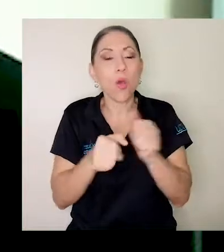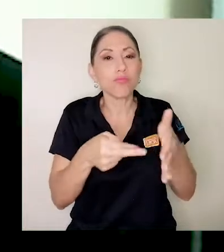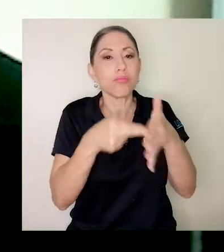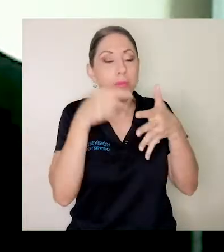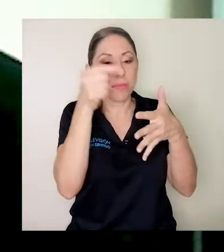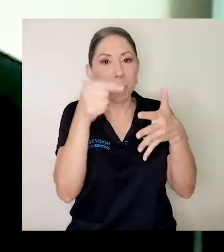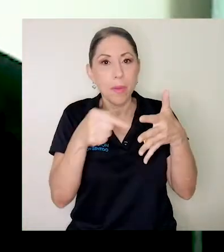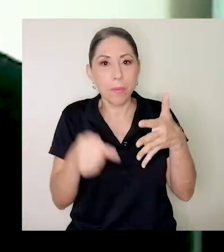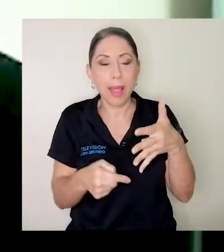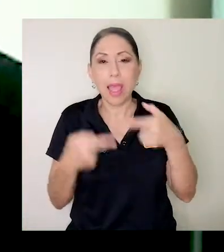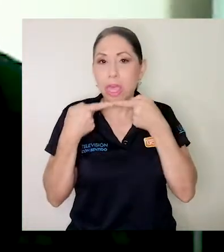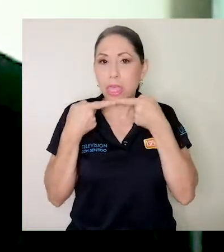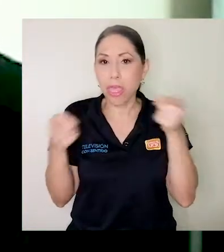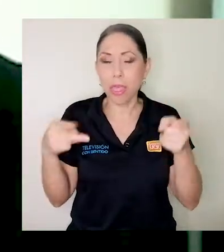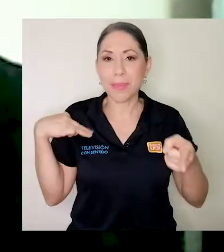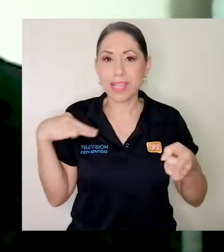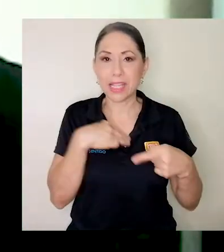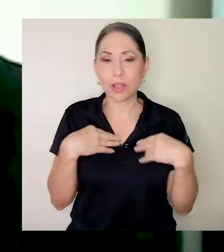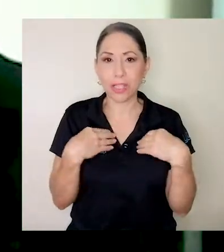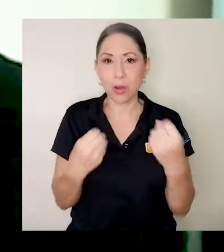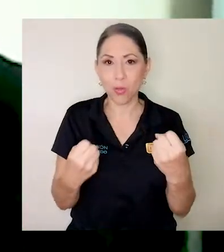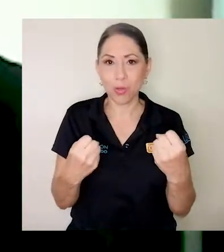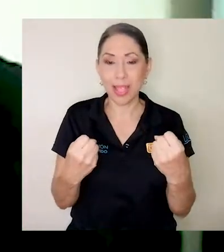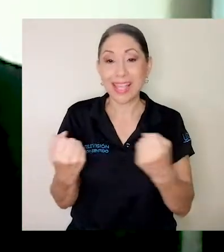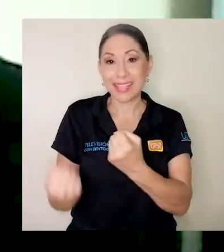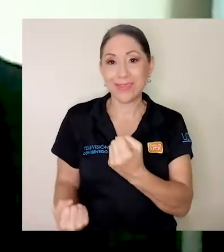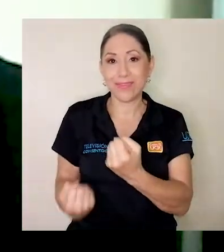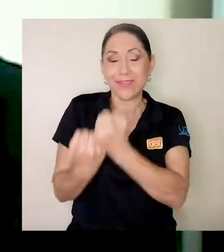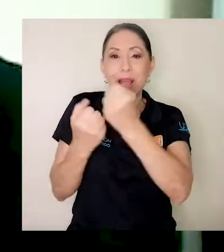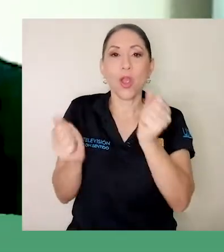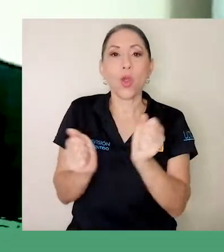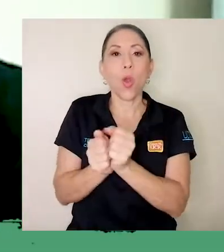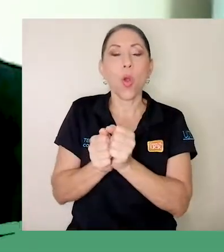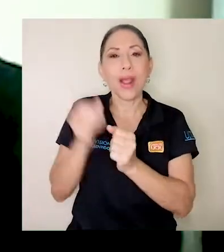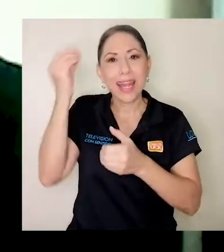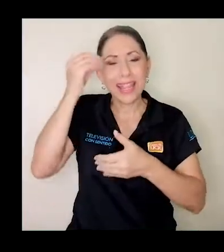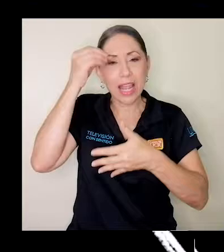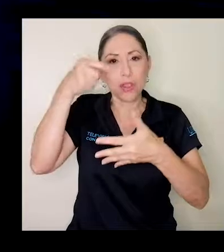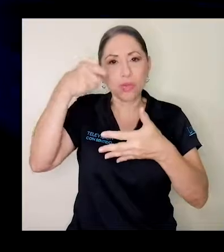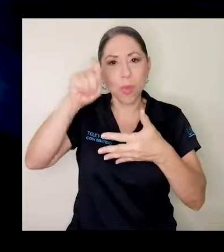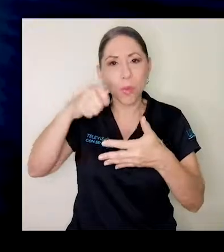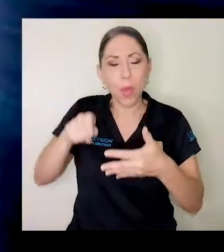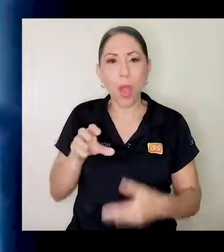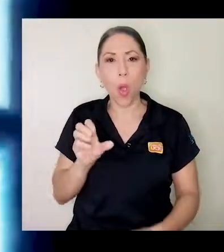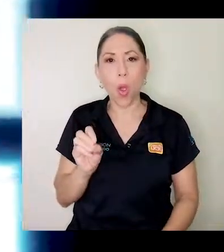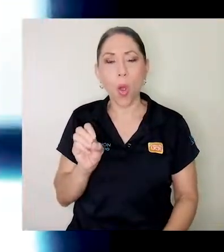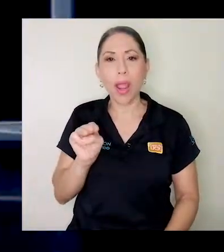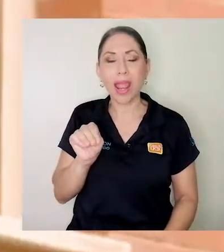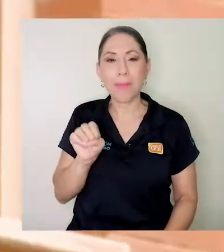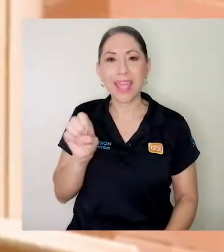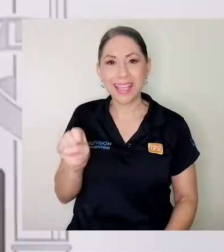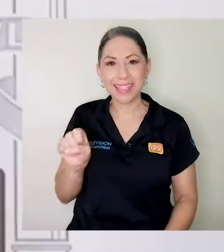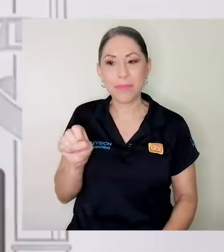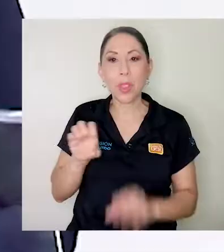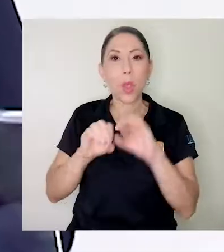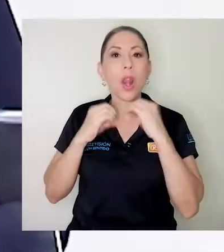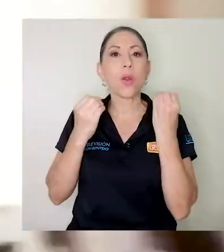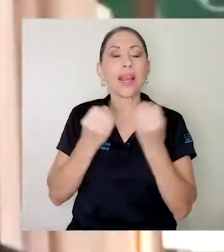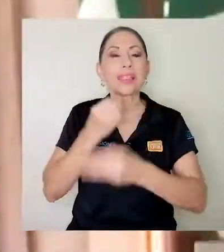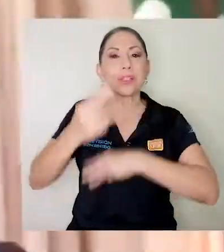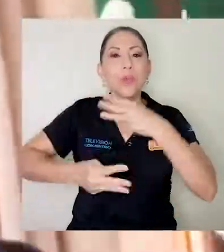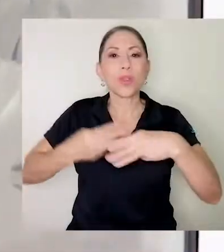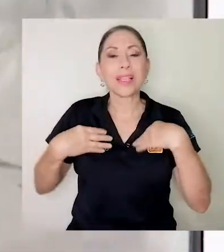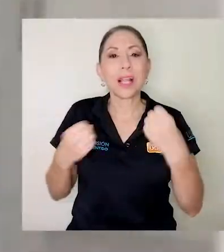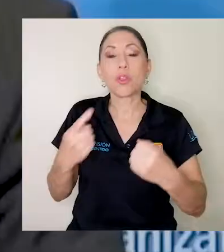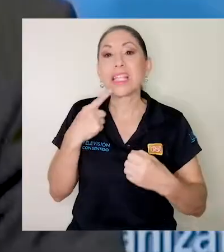de protocolos emitidos por el Ministerio de Salud y esta a su vez se respalda por los criterios de la OMS. Y la OMS lo que ha dicho es